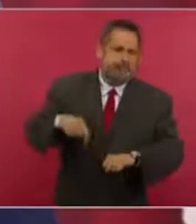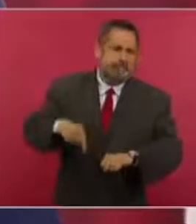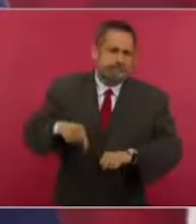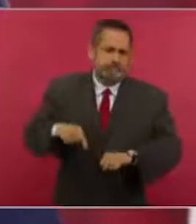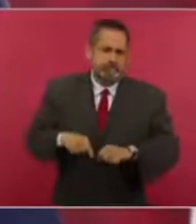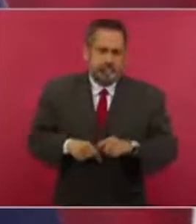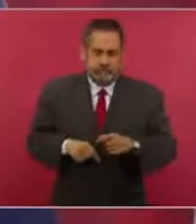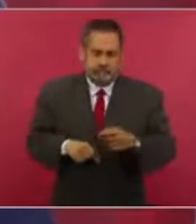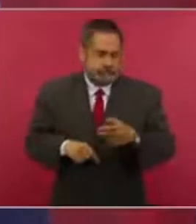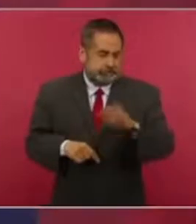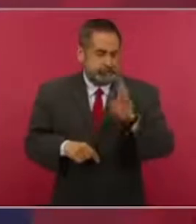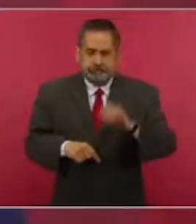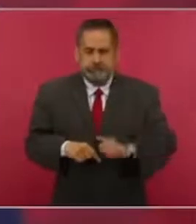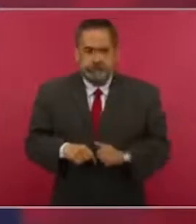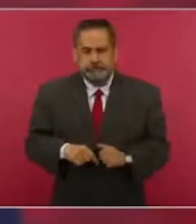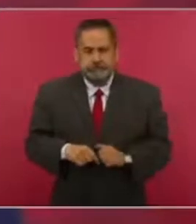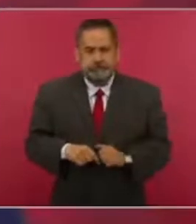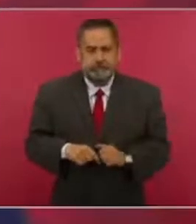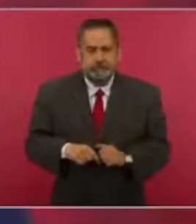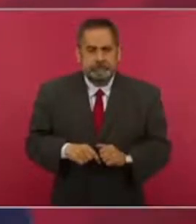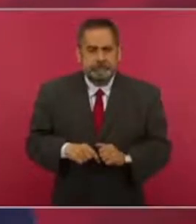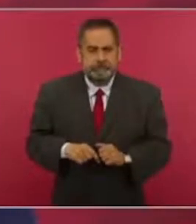una pues